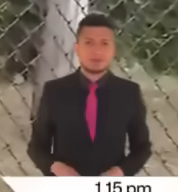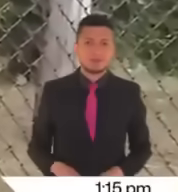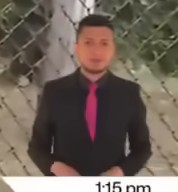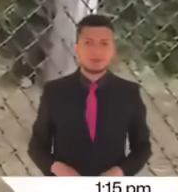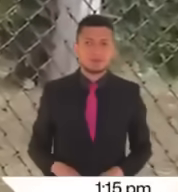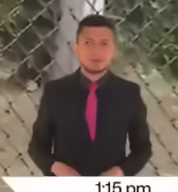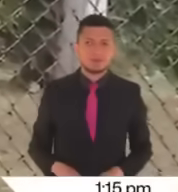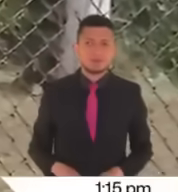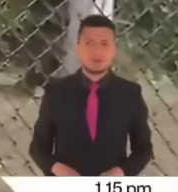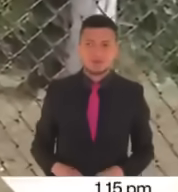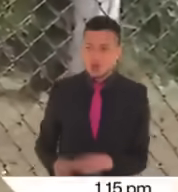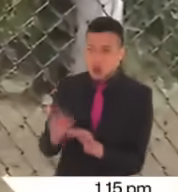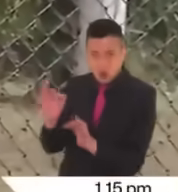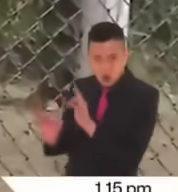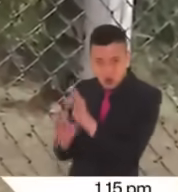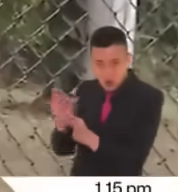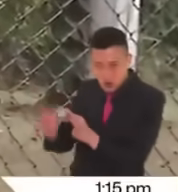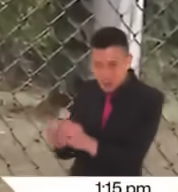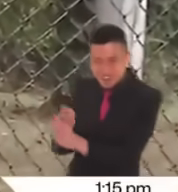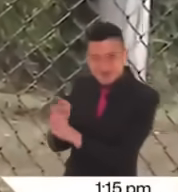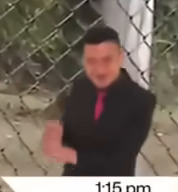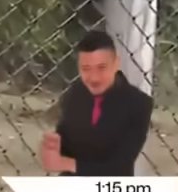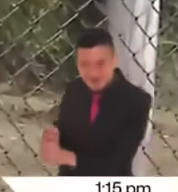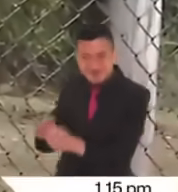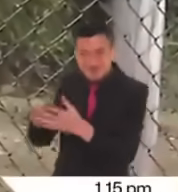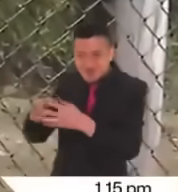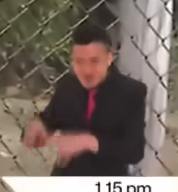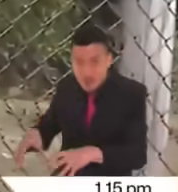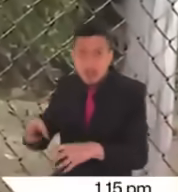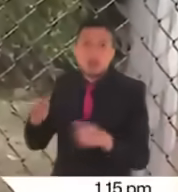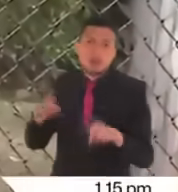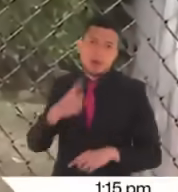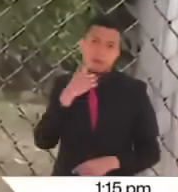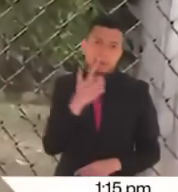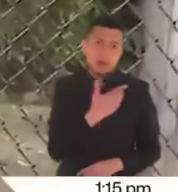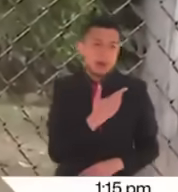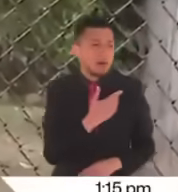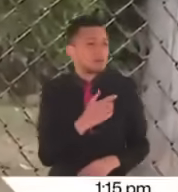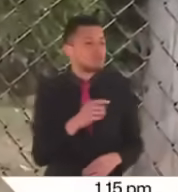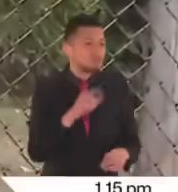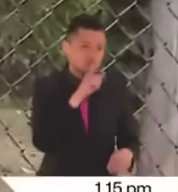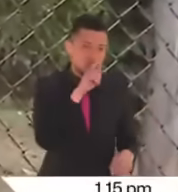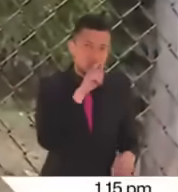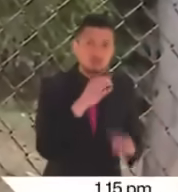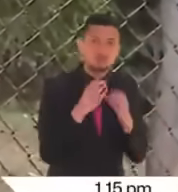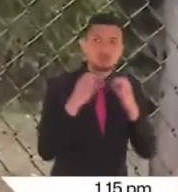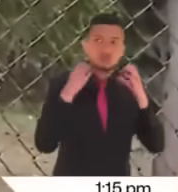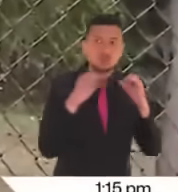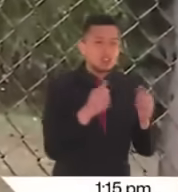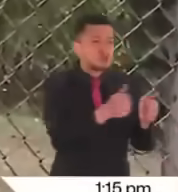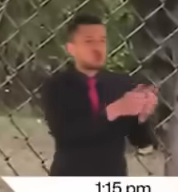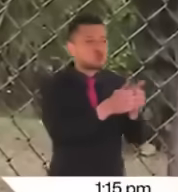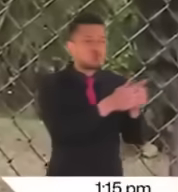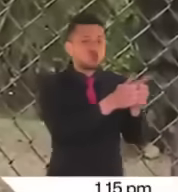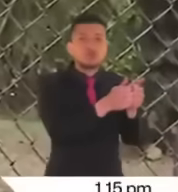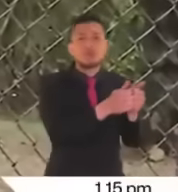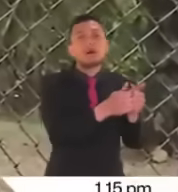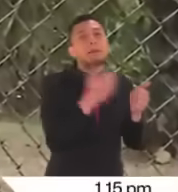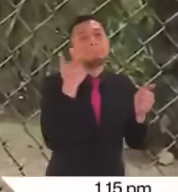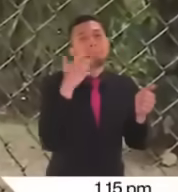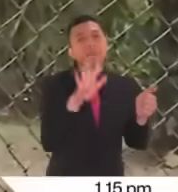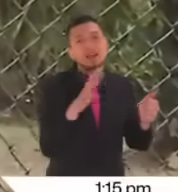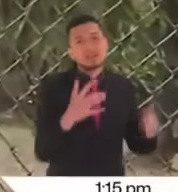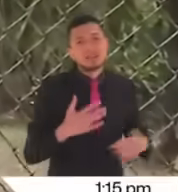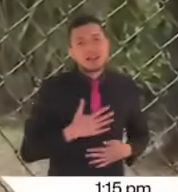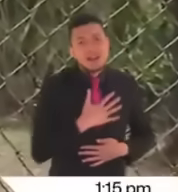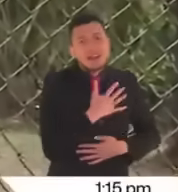Los cuidadores de Rafiki también están muy pendientes de sus papás, pues nos dicen que por estos días la pareja anda de romance y posiblemente